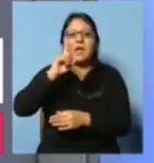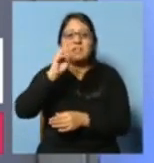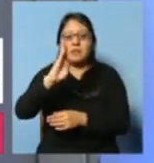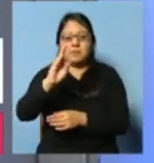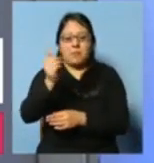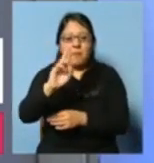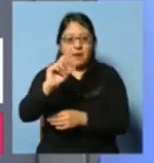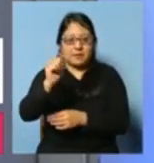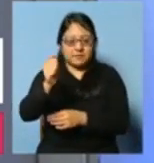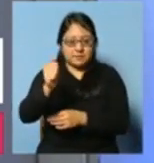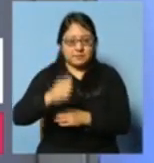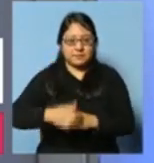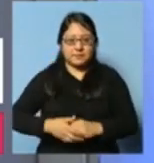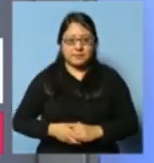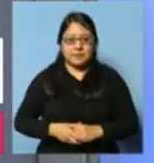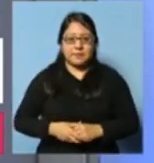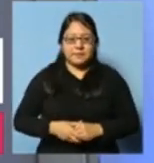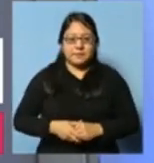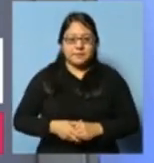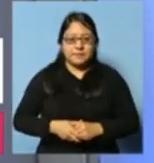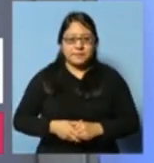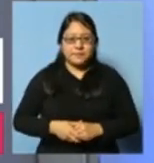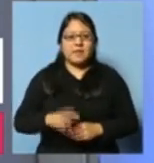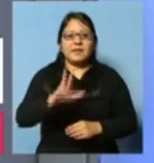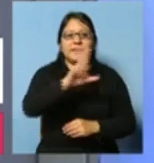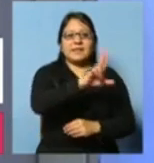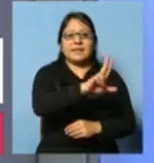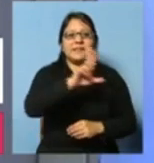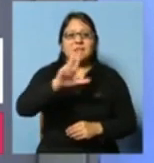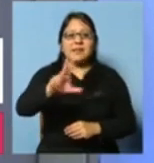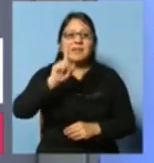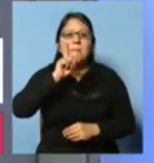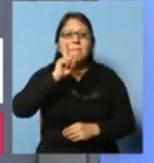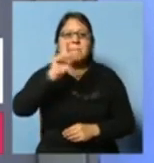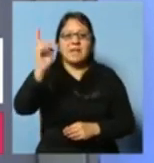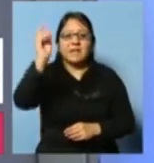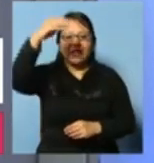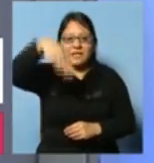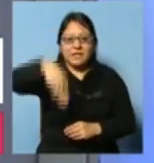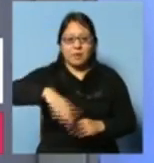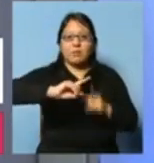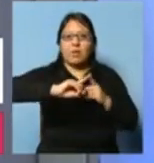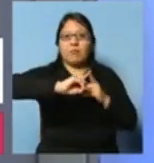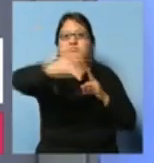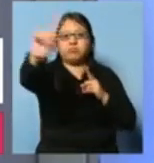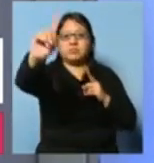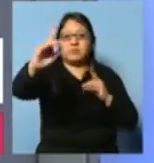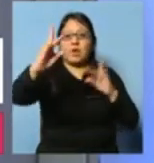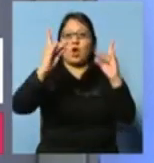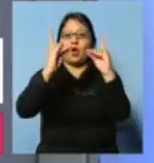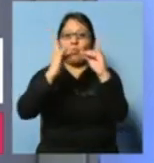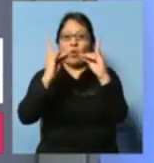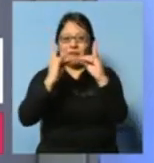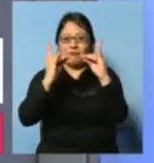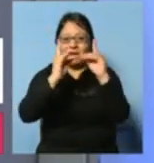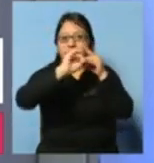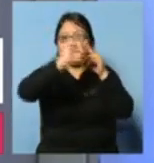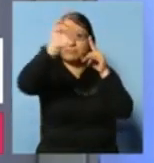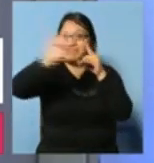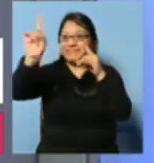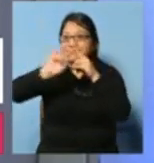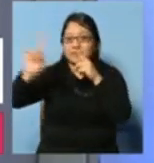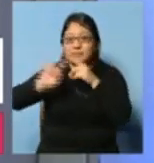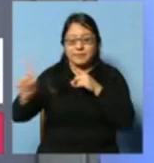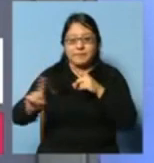hemos desplegado 33 mil kilómetros de fibra óptica que ya están iluminados en el país y